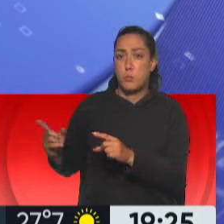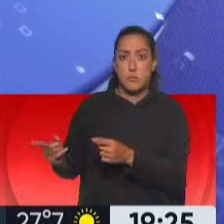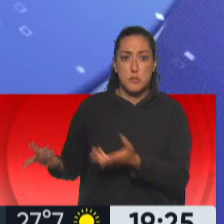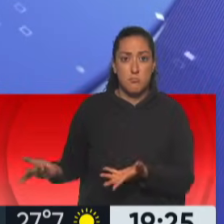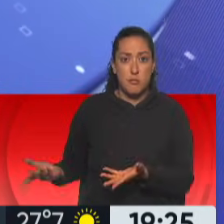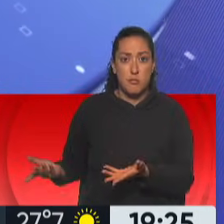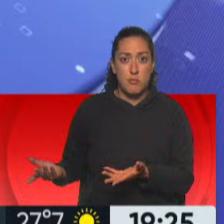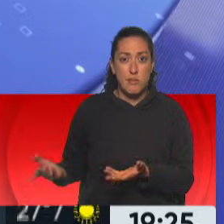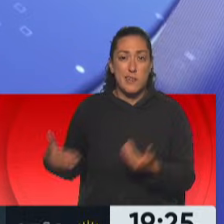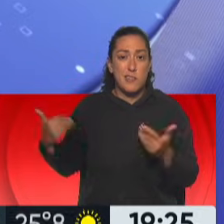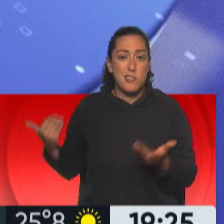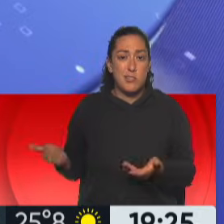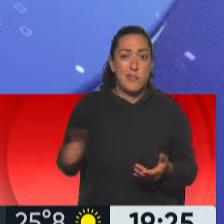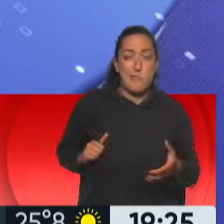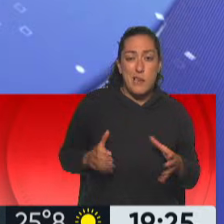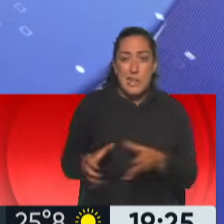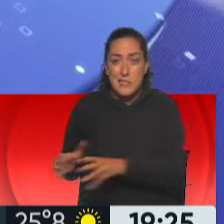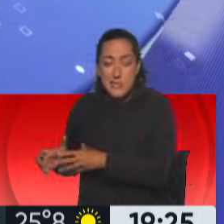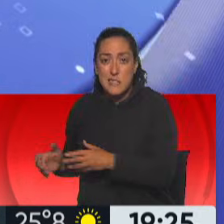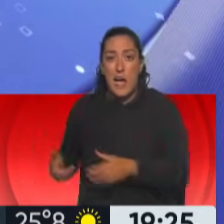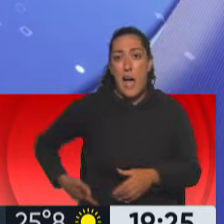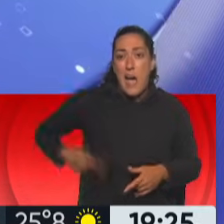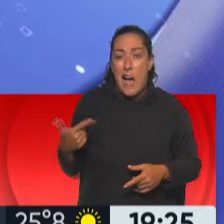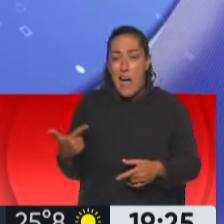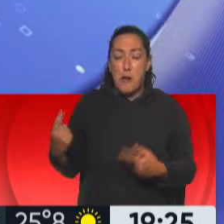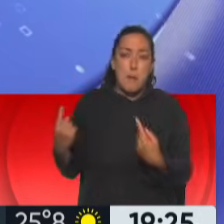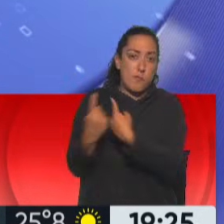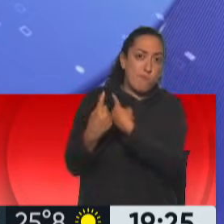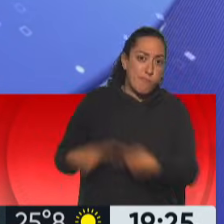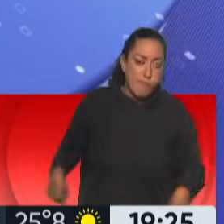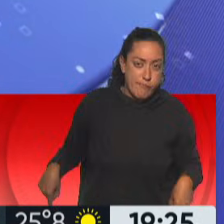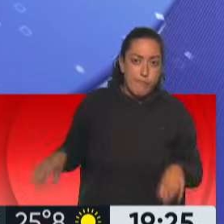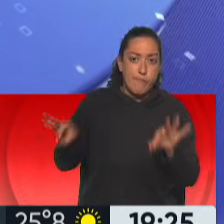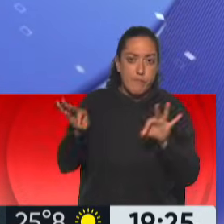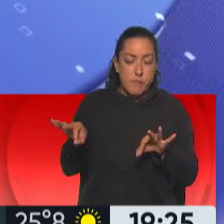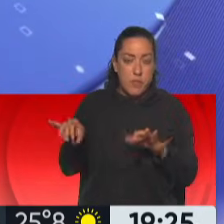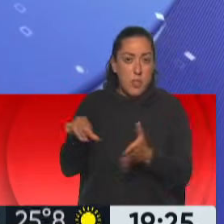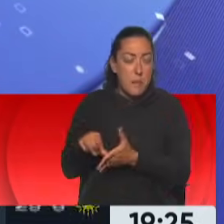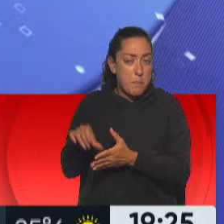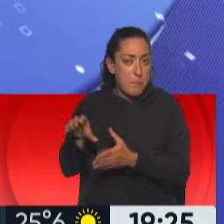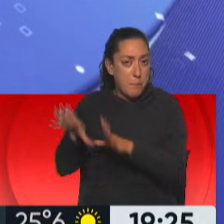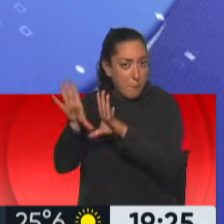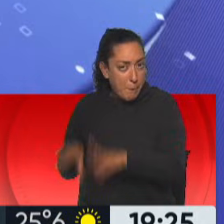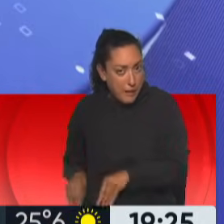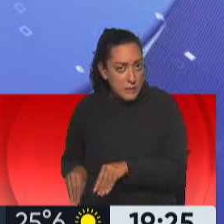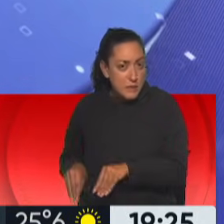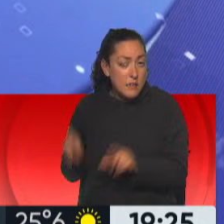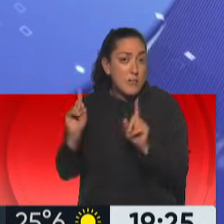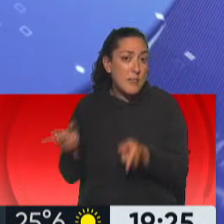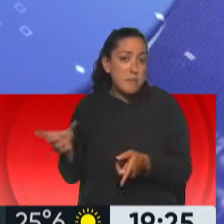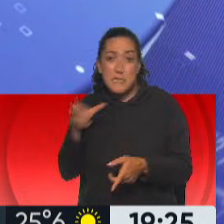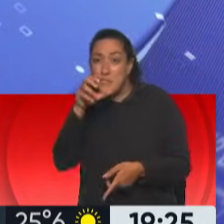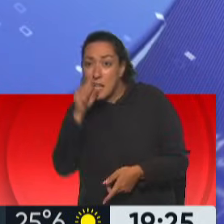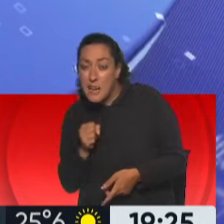quienes manejan las milicias, las armas, todos los elementos y todo lo que hay dentro del país, y todo, hasta los secretos dentro del